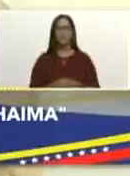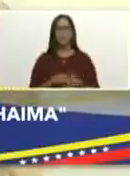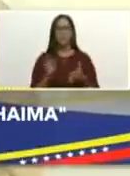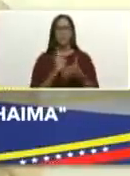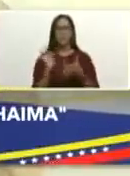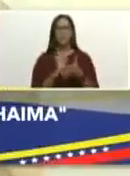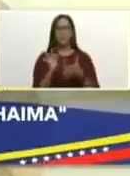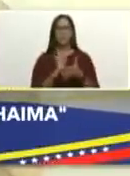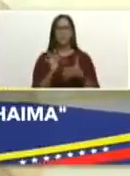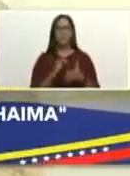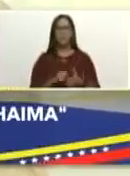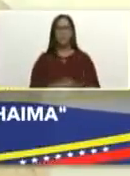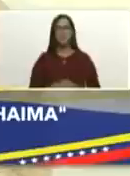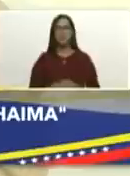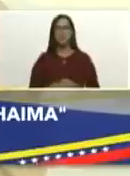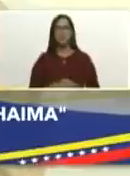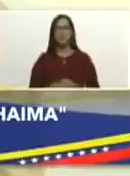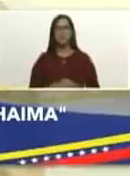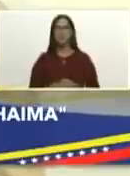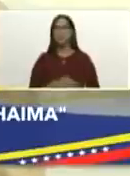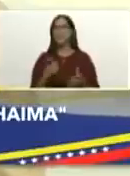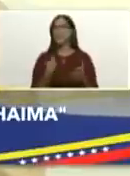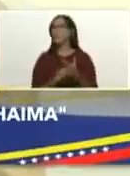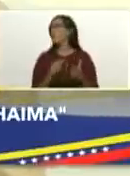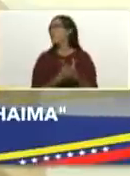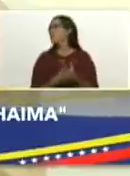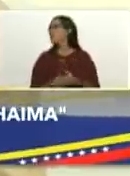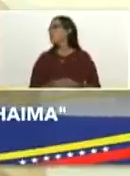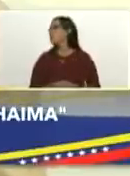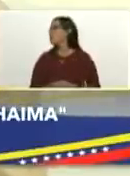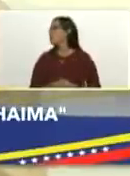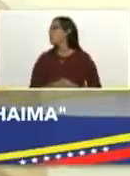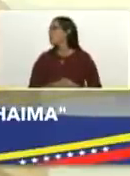funcionamiento, pago de las nóminas.